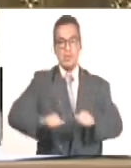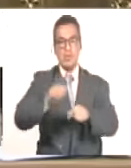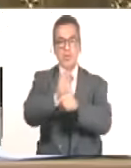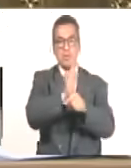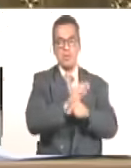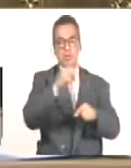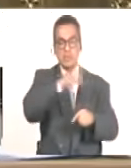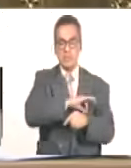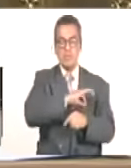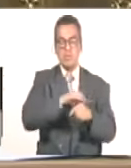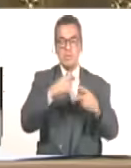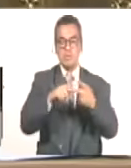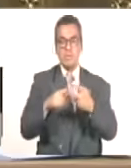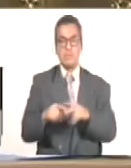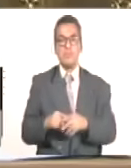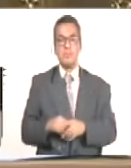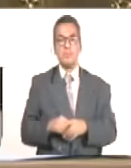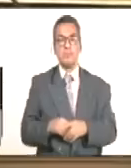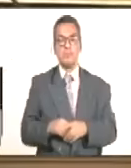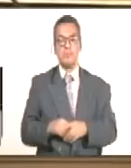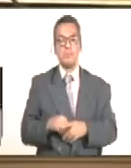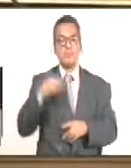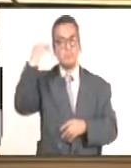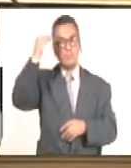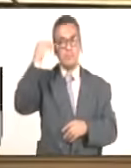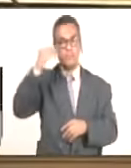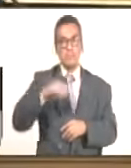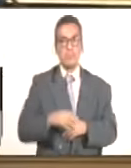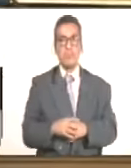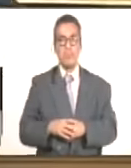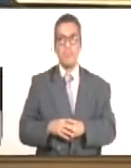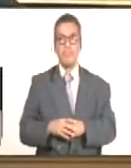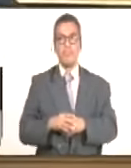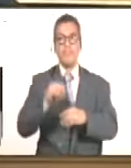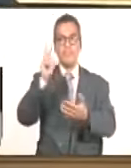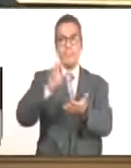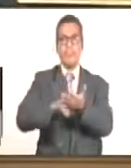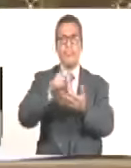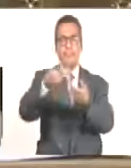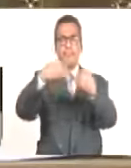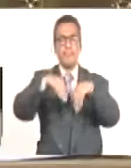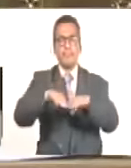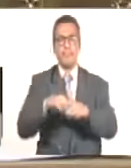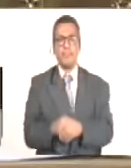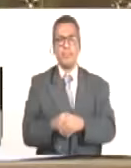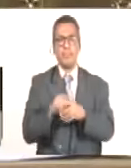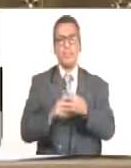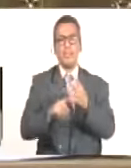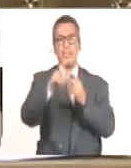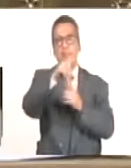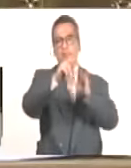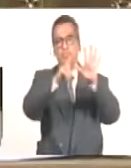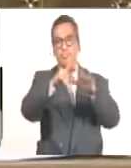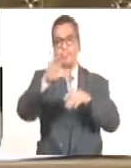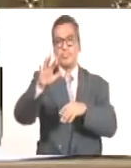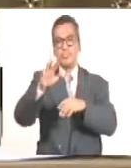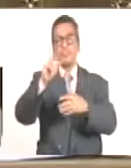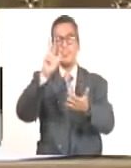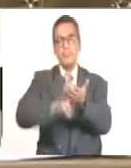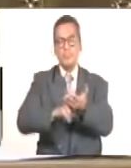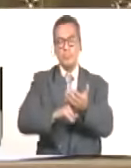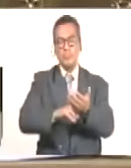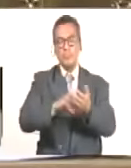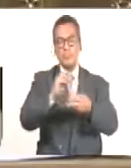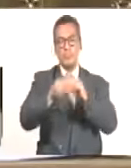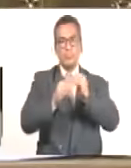social. Es todo, ciudadano vicepresidente. En consideración, aprobado. Siguiente. Centésimo quinto, se propone aprobar con